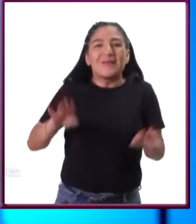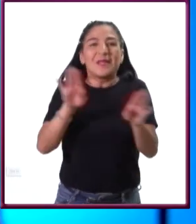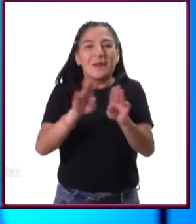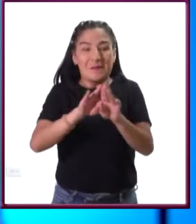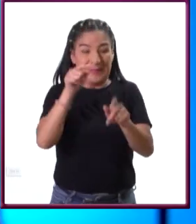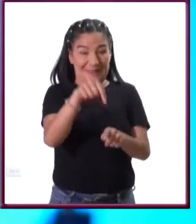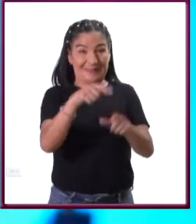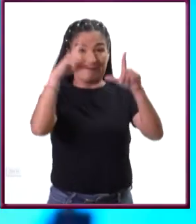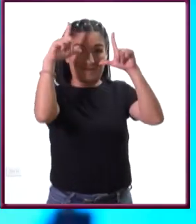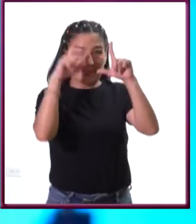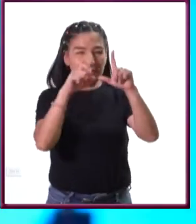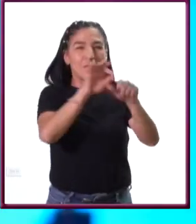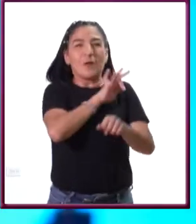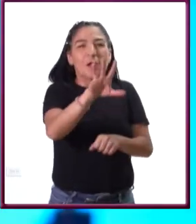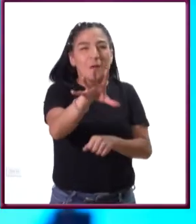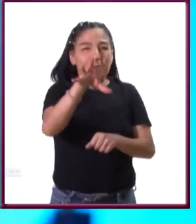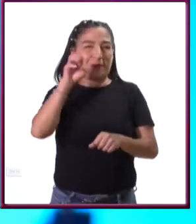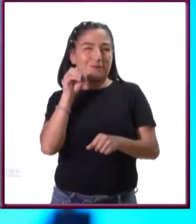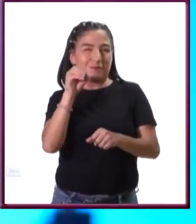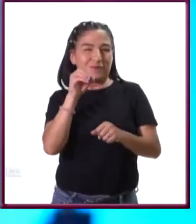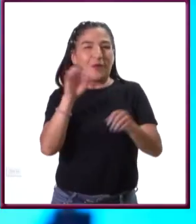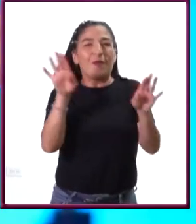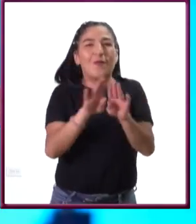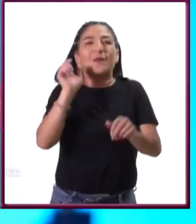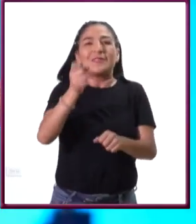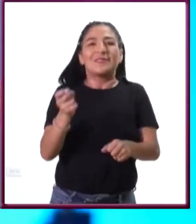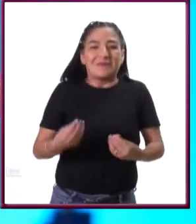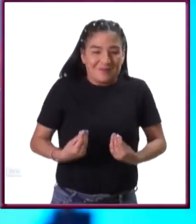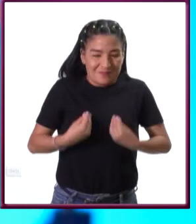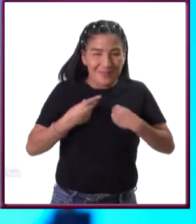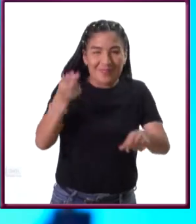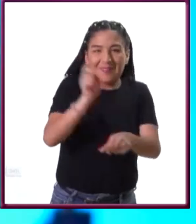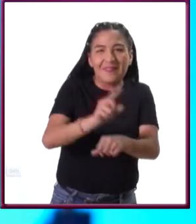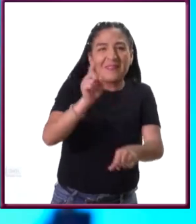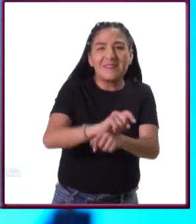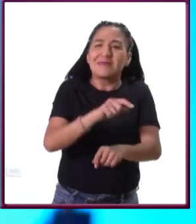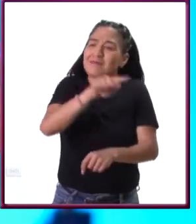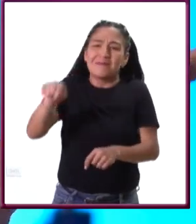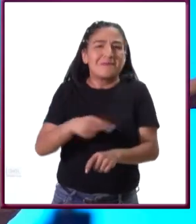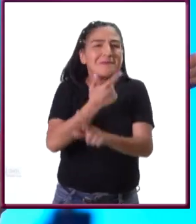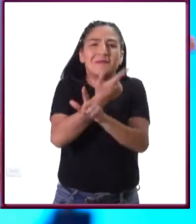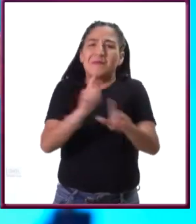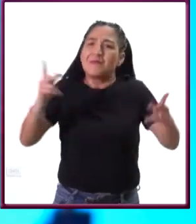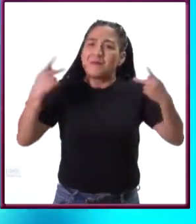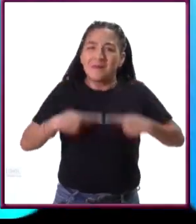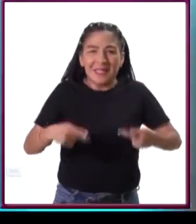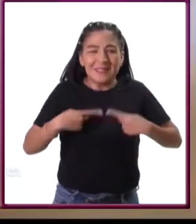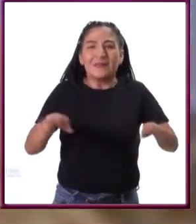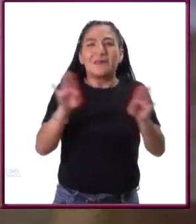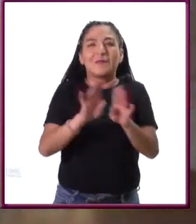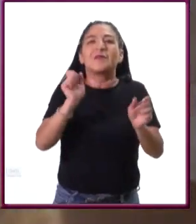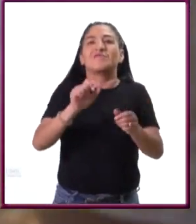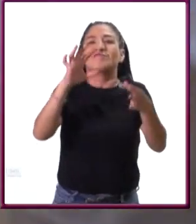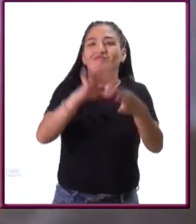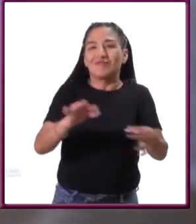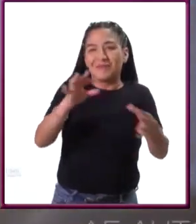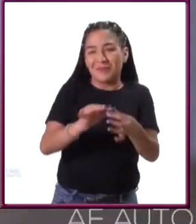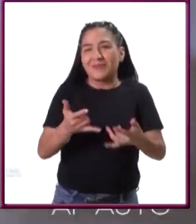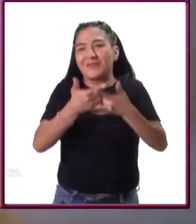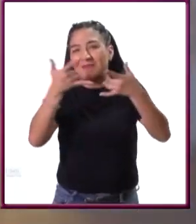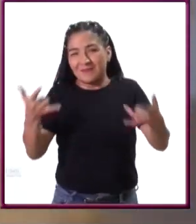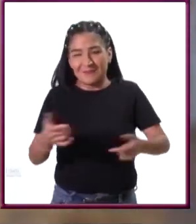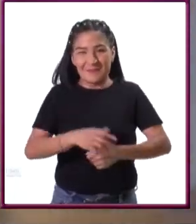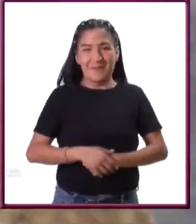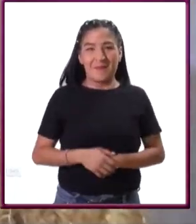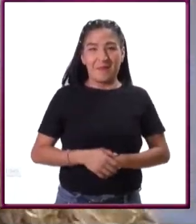puede capturar la vida diaria de cualquier persona, puede contar cualquier historia. Estas